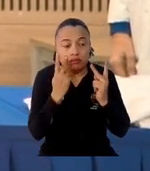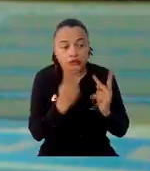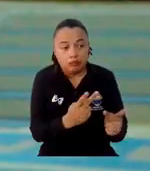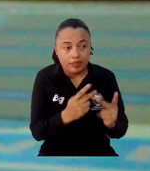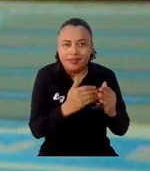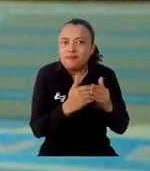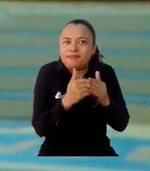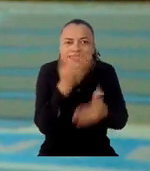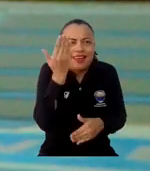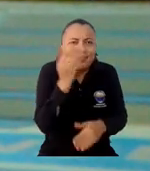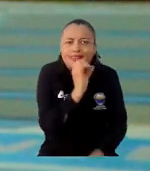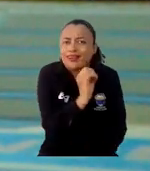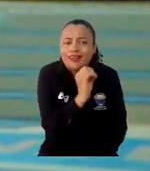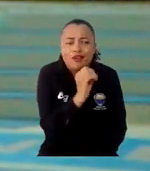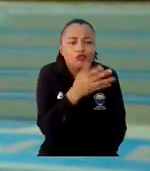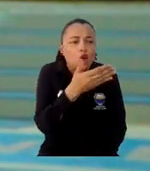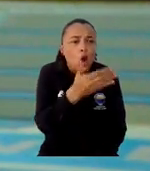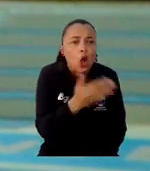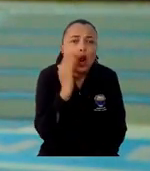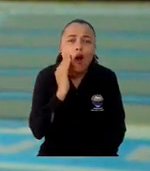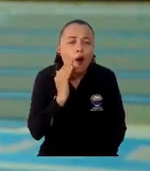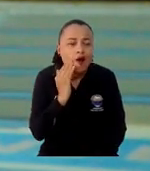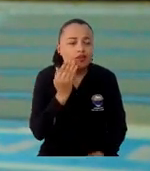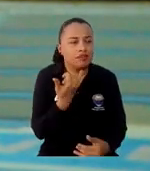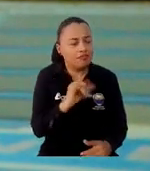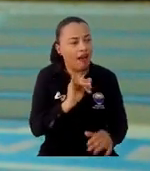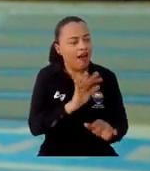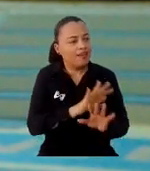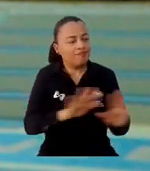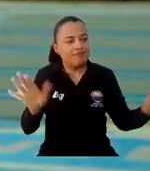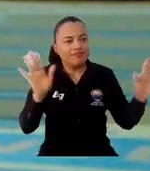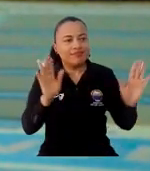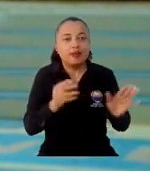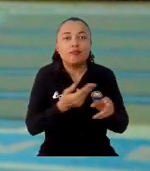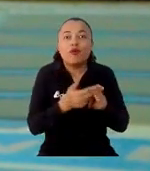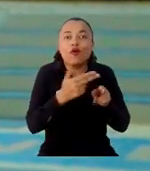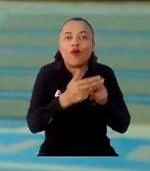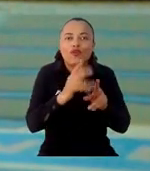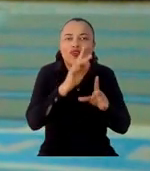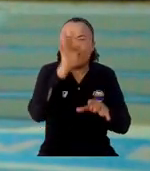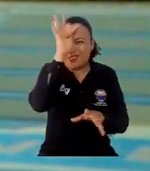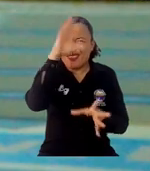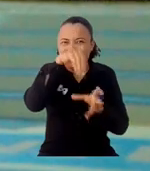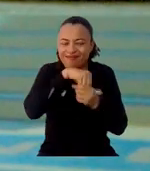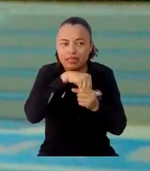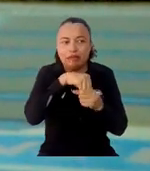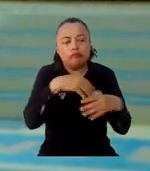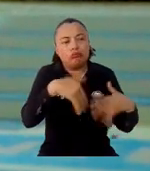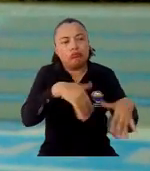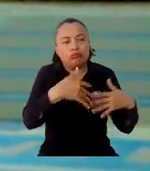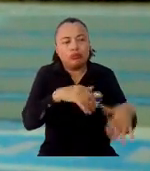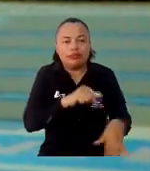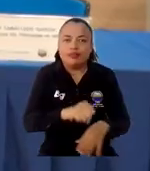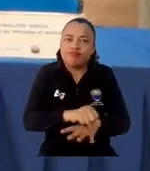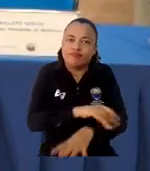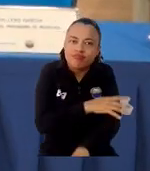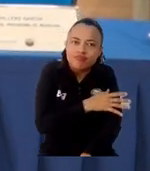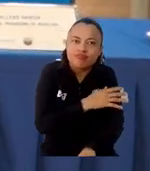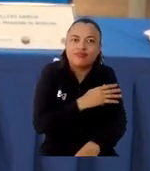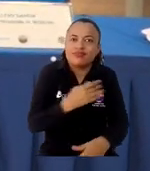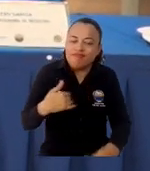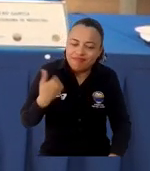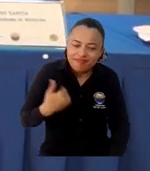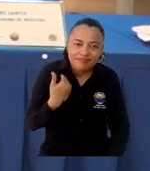innovadora. Cuando los vi empezar desde cero, tan pequeñitos, y que ya pasó todo el tiempo y ya a puertas de un internado,